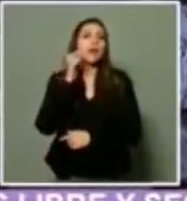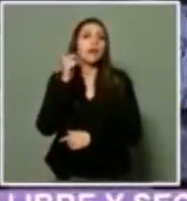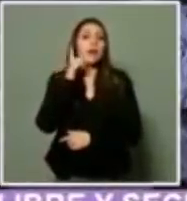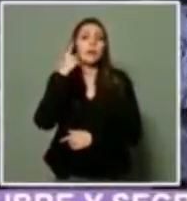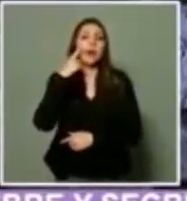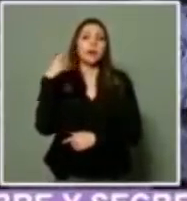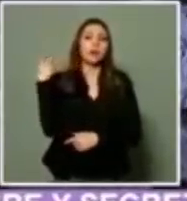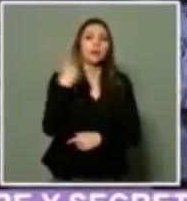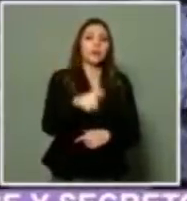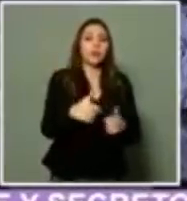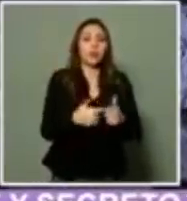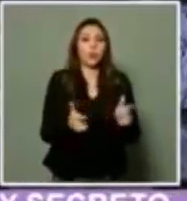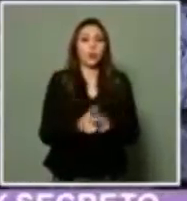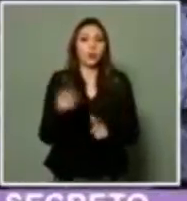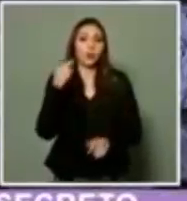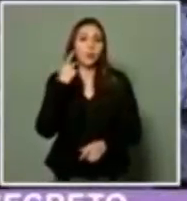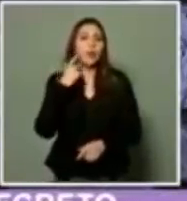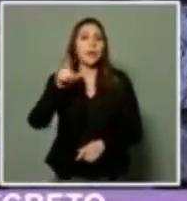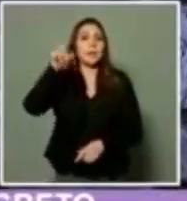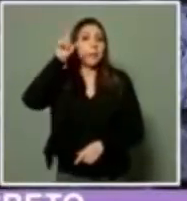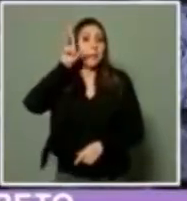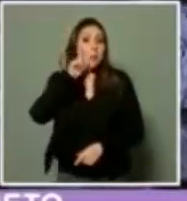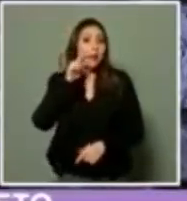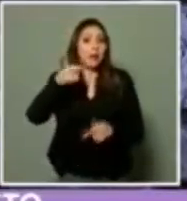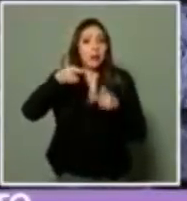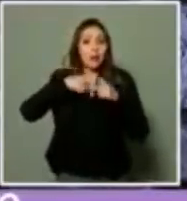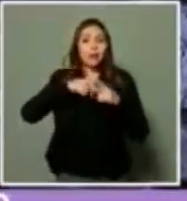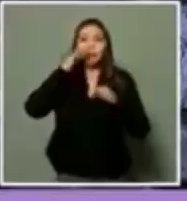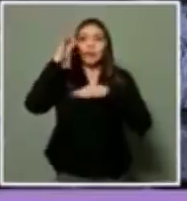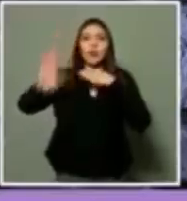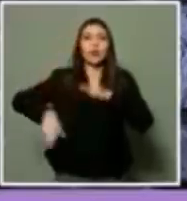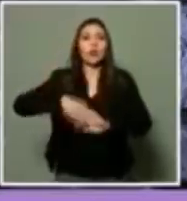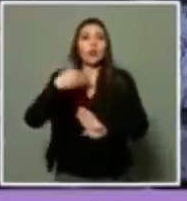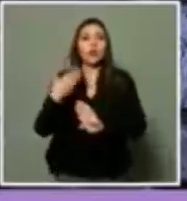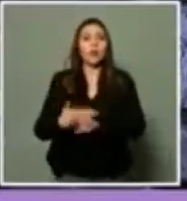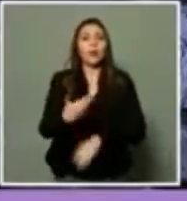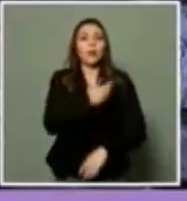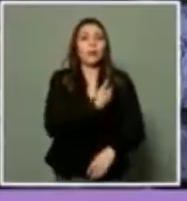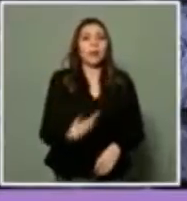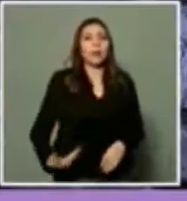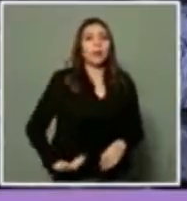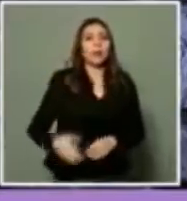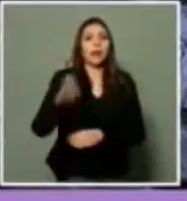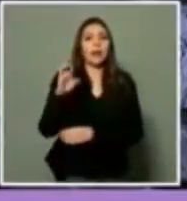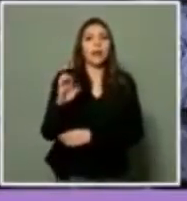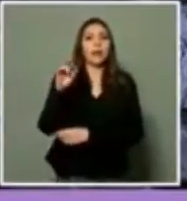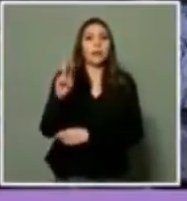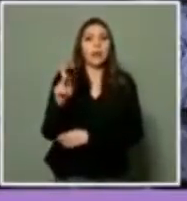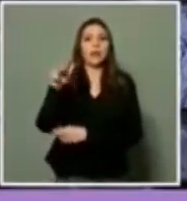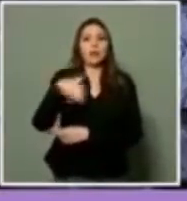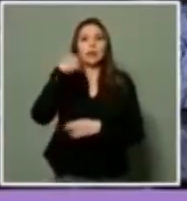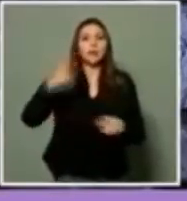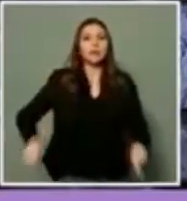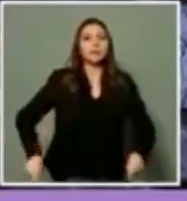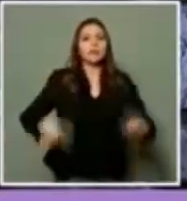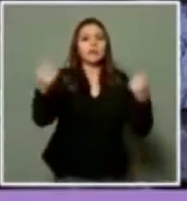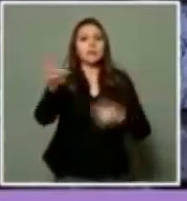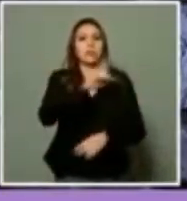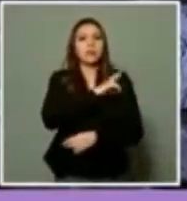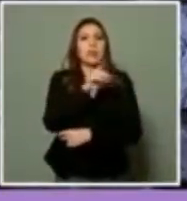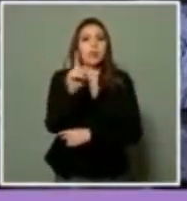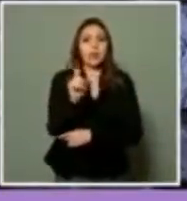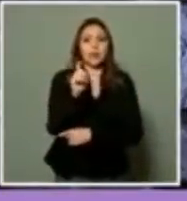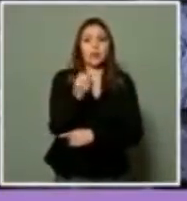partido. Y mañana voy a iniciar una campaña en contra de Peña Nieto por la privatización del agua. El 55% de